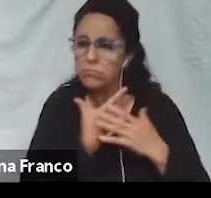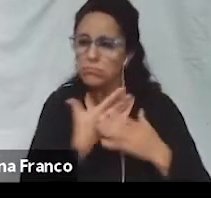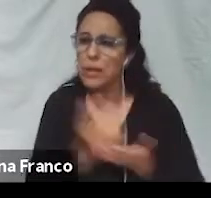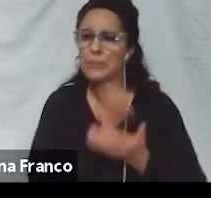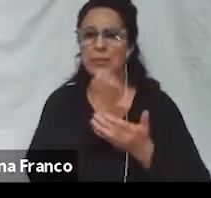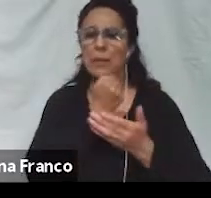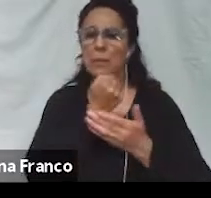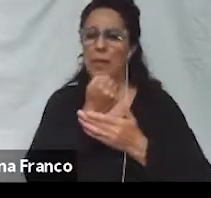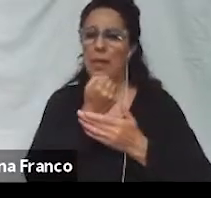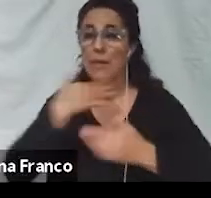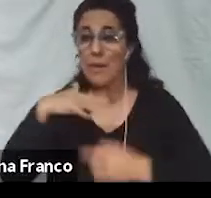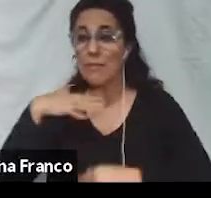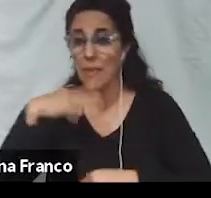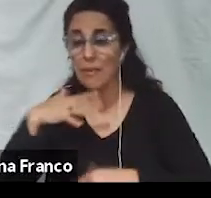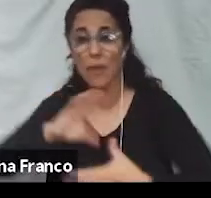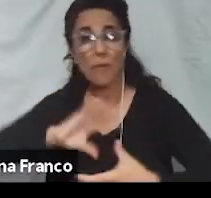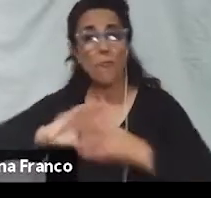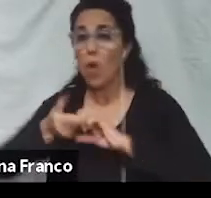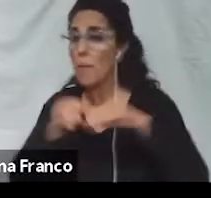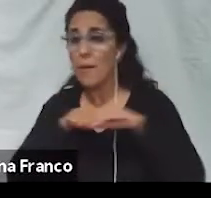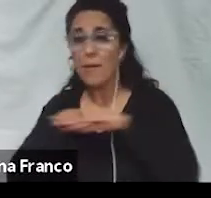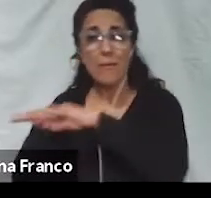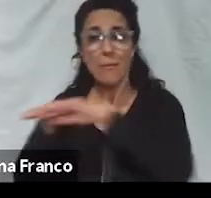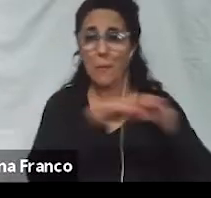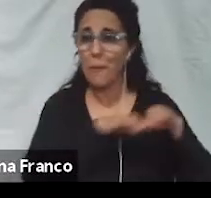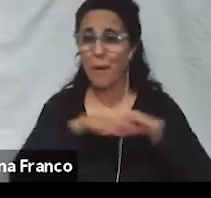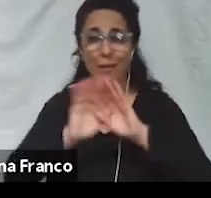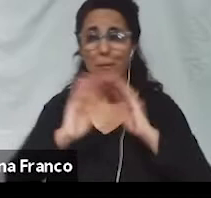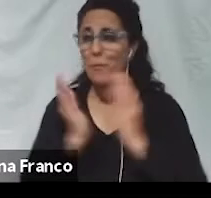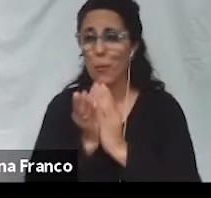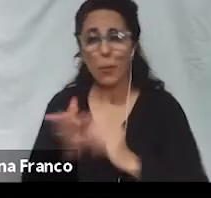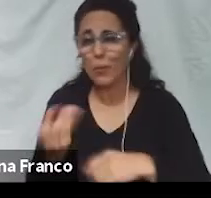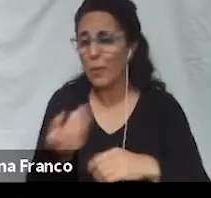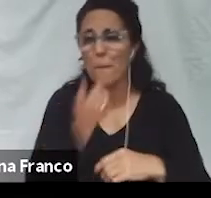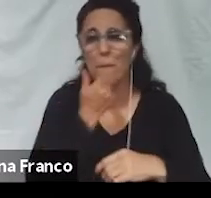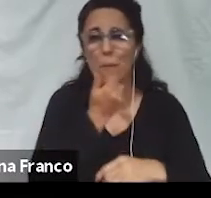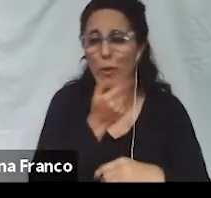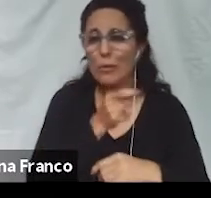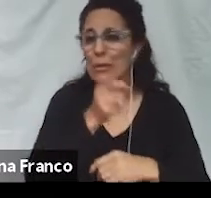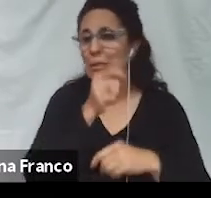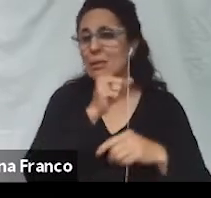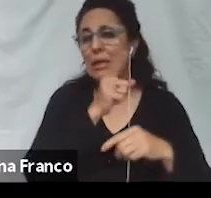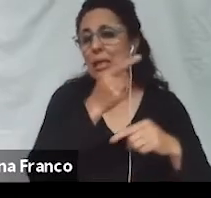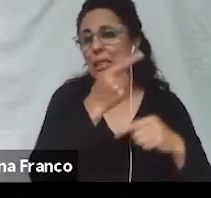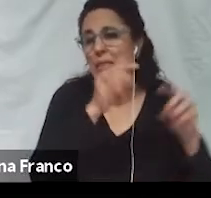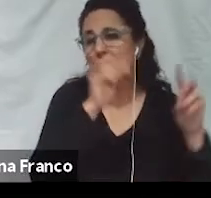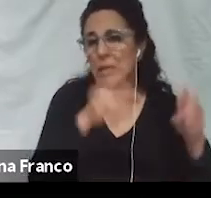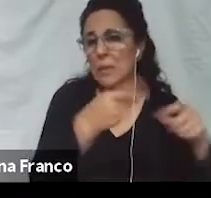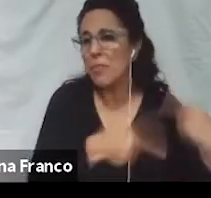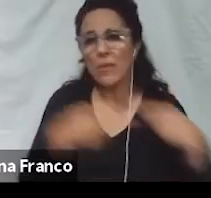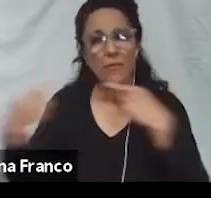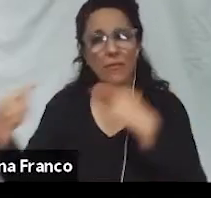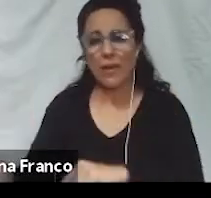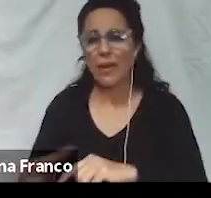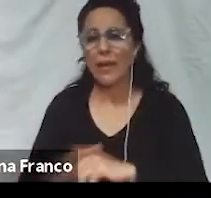operarla y entenderla de la misma manera que lo hacen todas las personas, es decir, sin importar si tienen algún tipo de